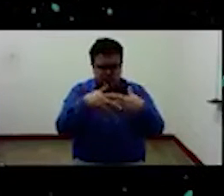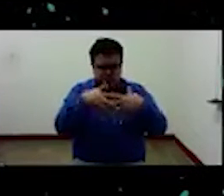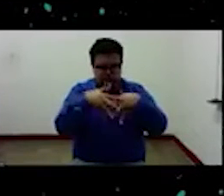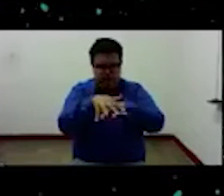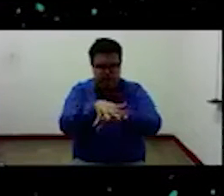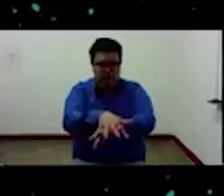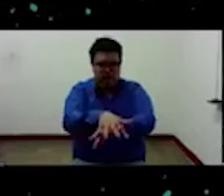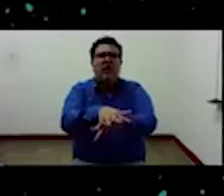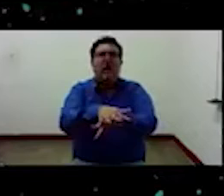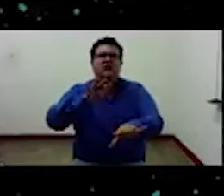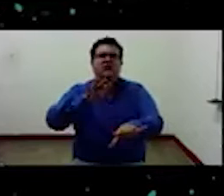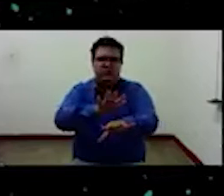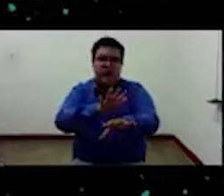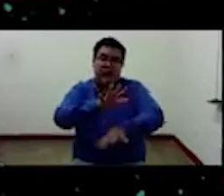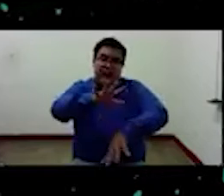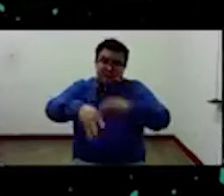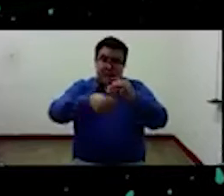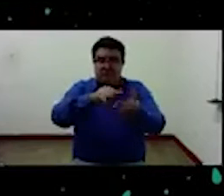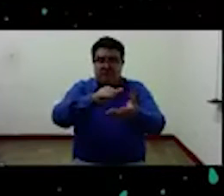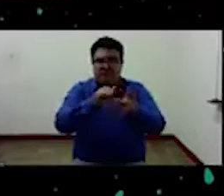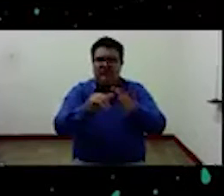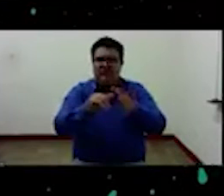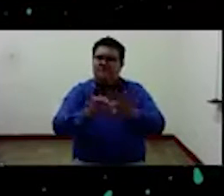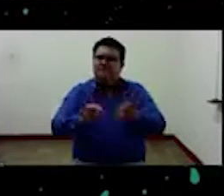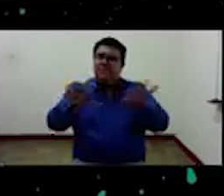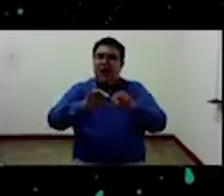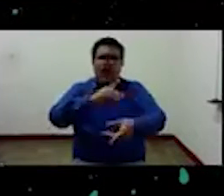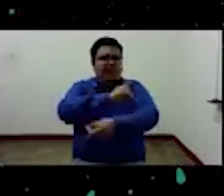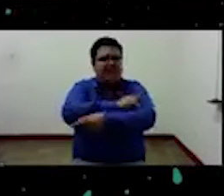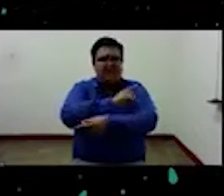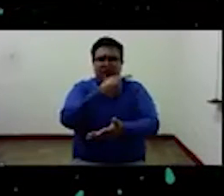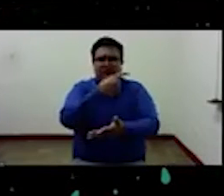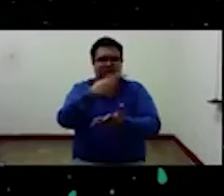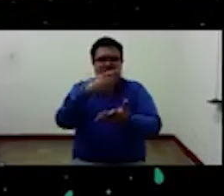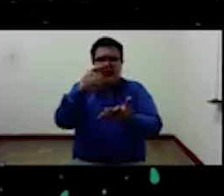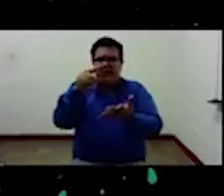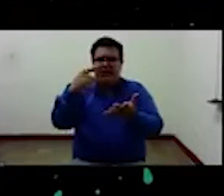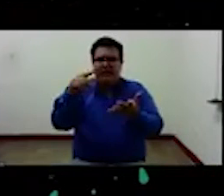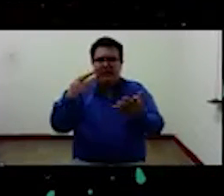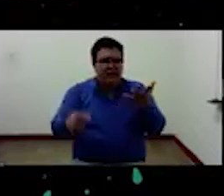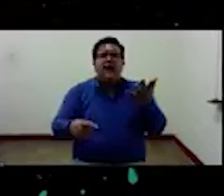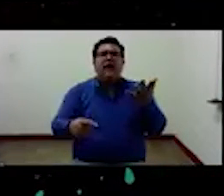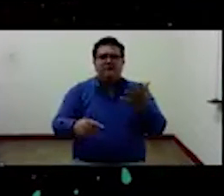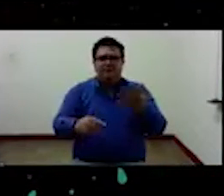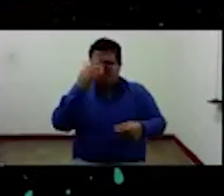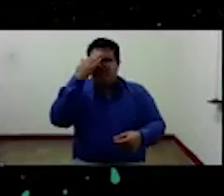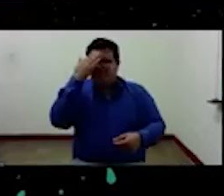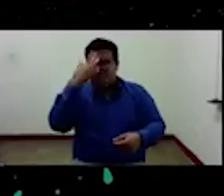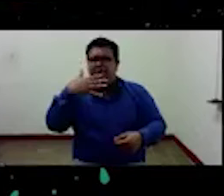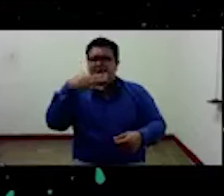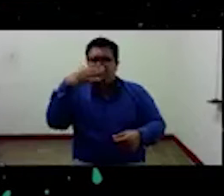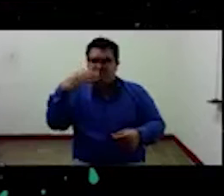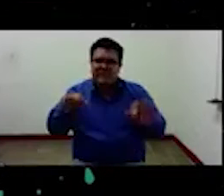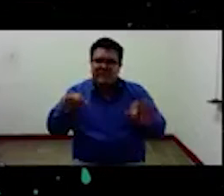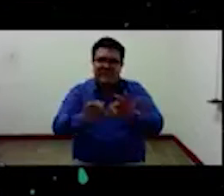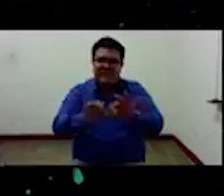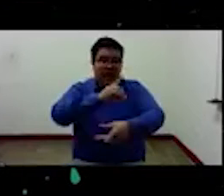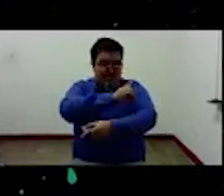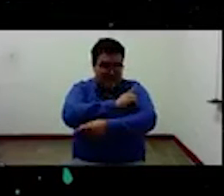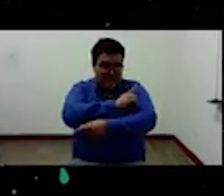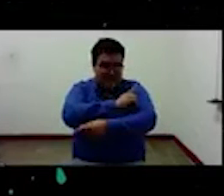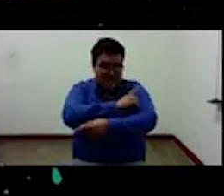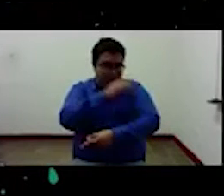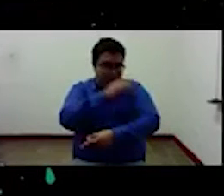otras, y sobre todo de indisciplinariedad, o sea, romper los mismos bordes de la disciplina,